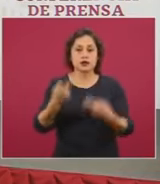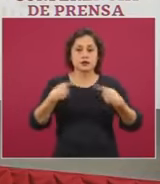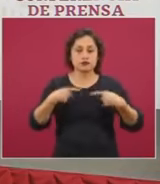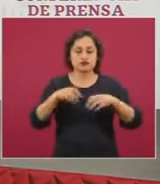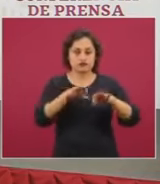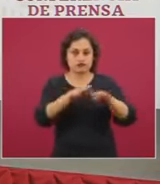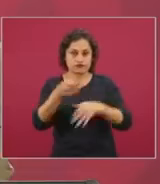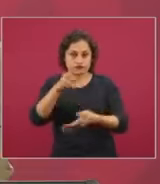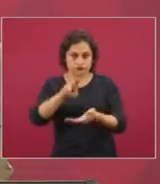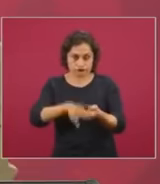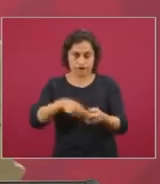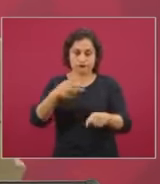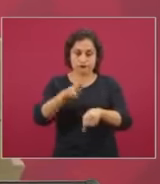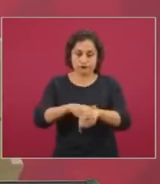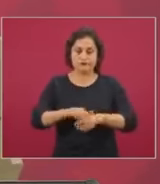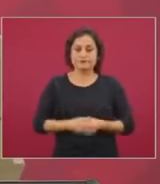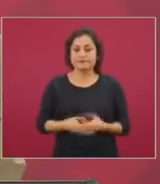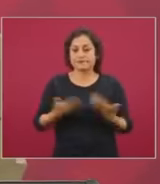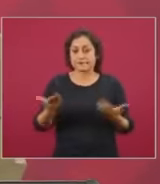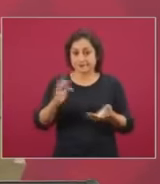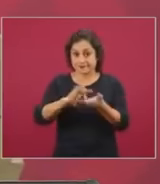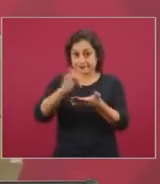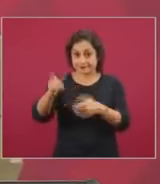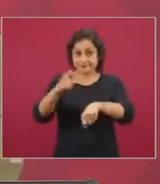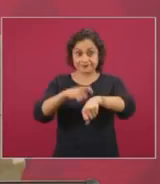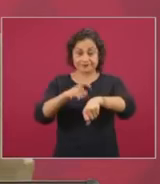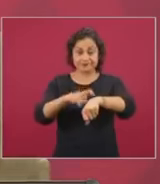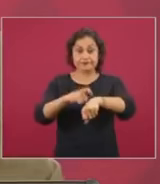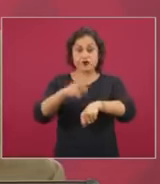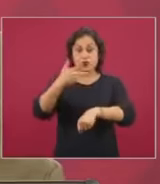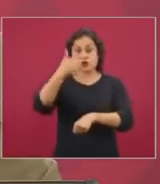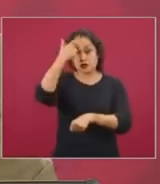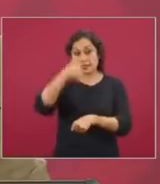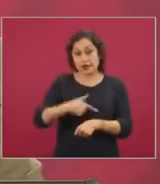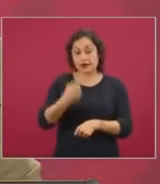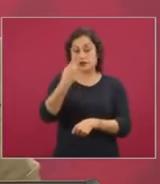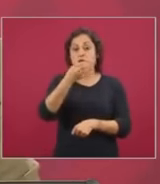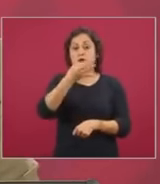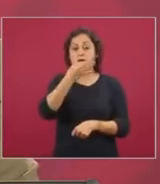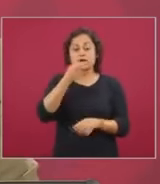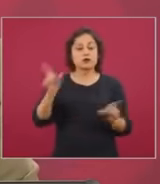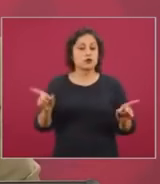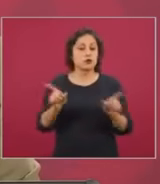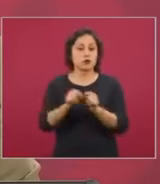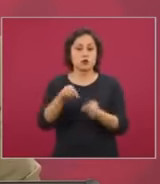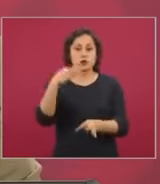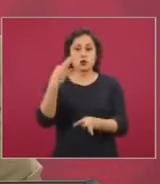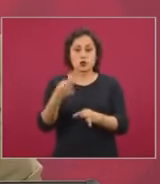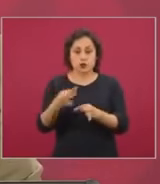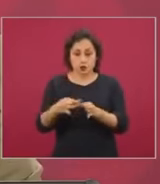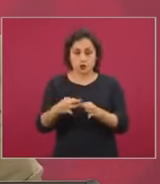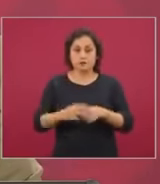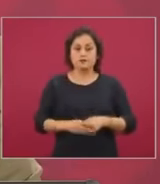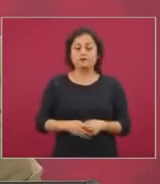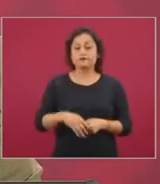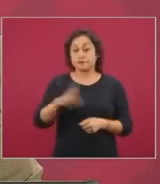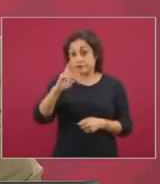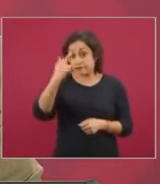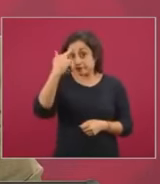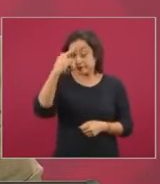Bueno, pues muchas gracias. Son las 20:01 y con eso terminamos. Solamente para recordarles,